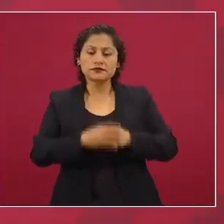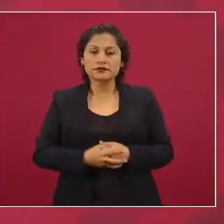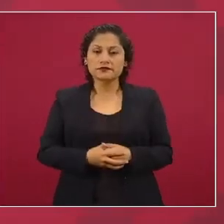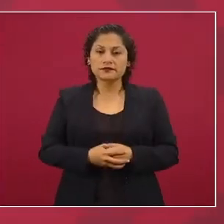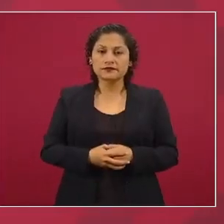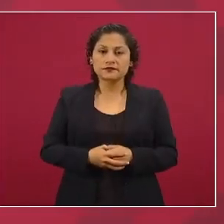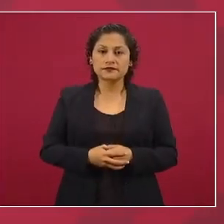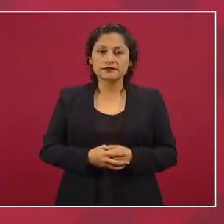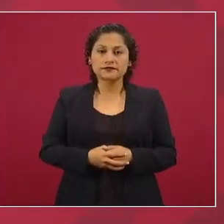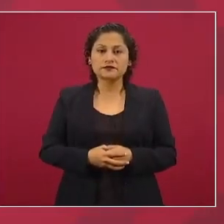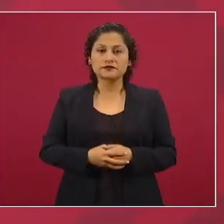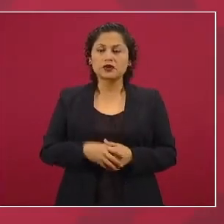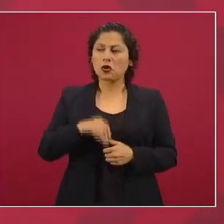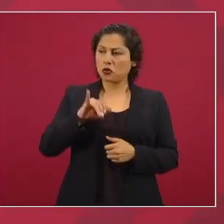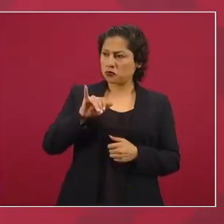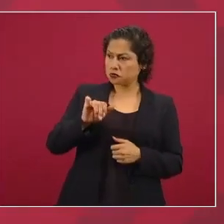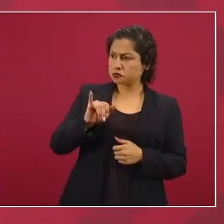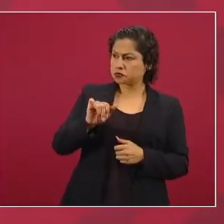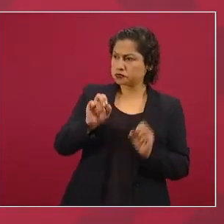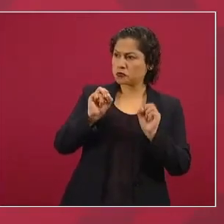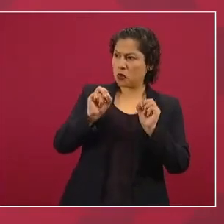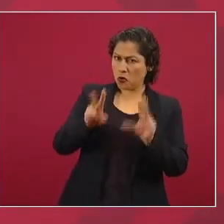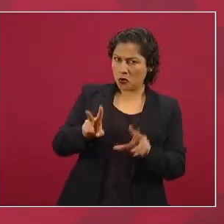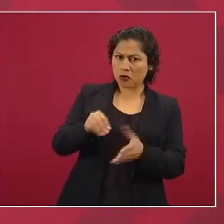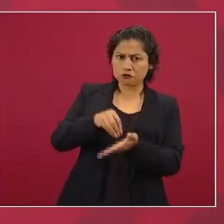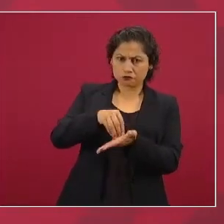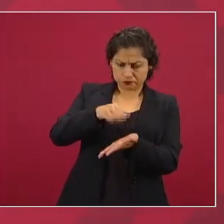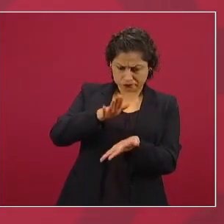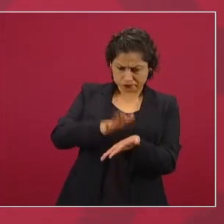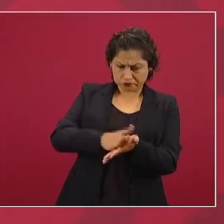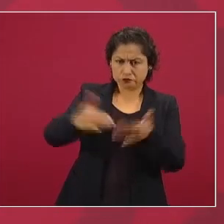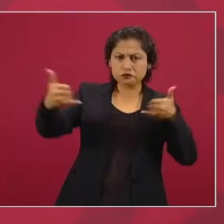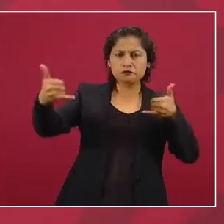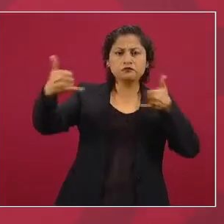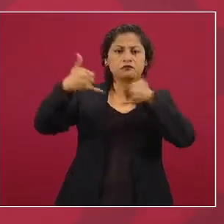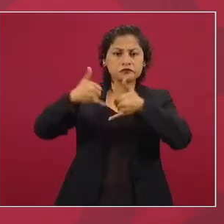y concertamos una entrevista por teléfono